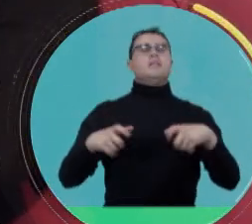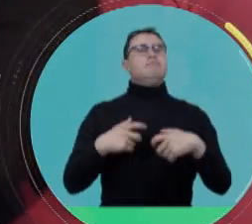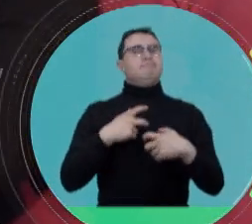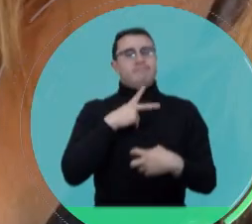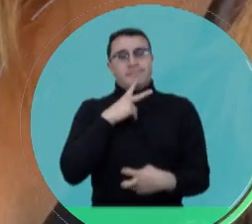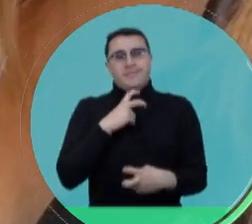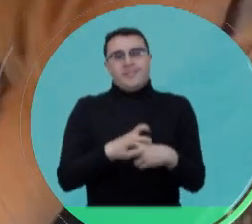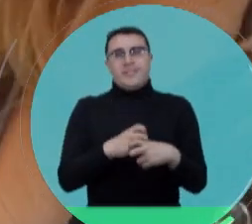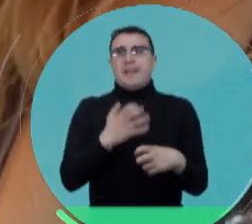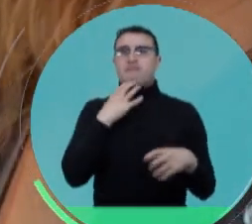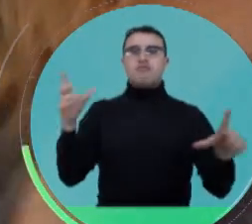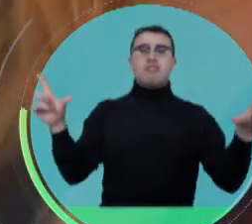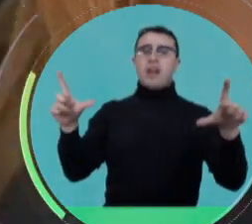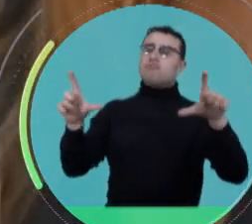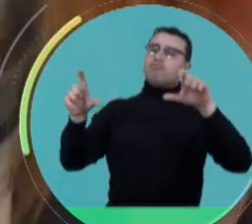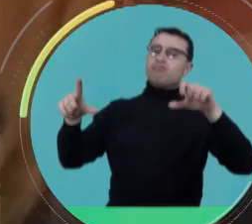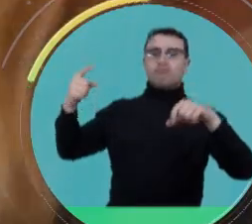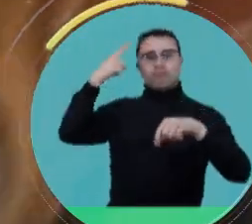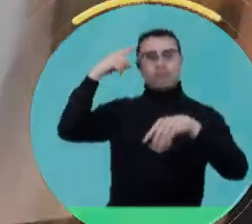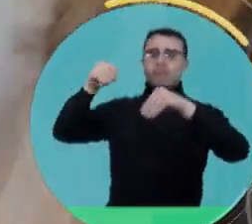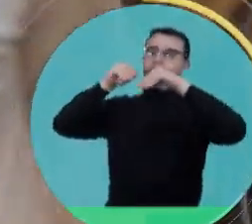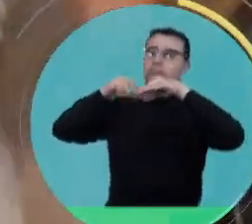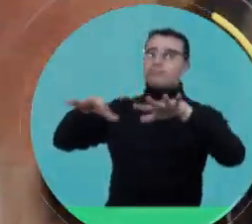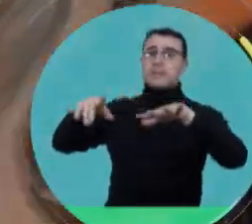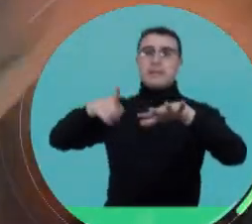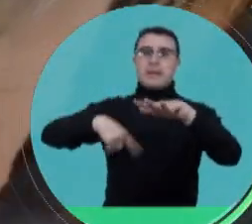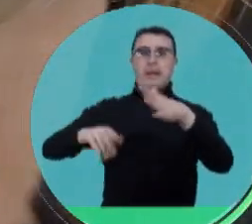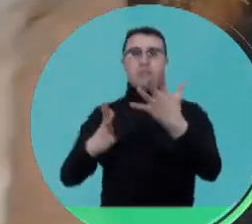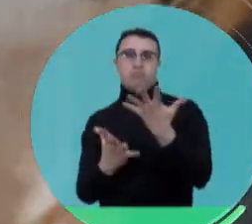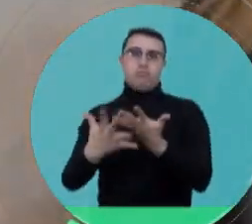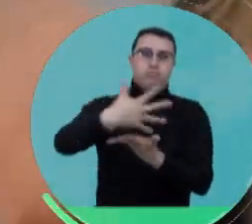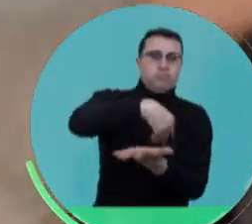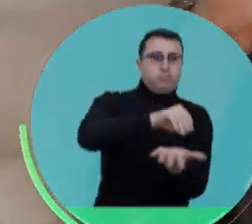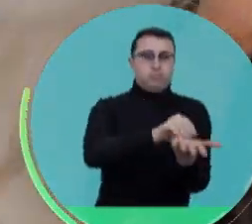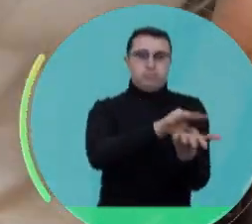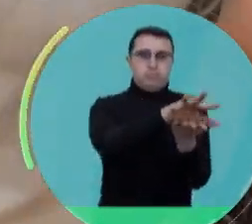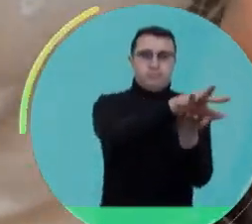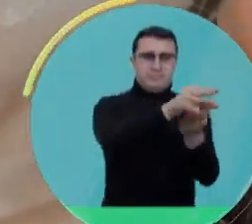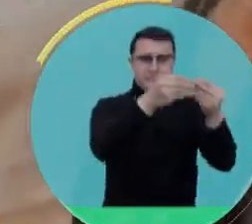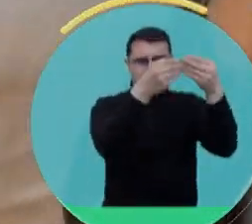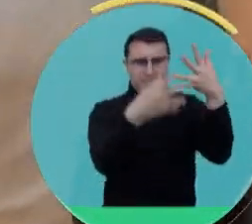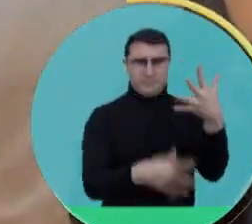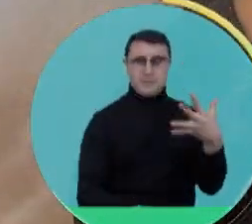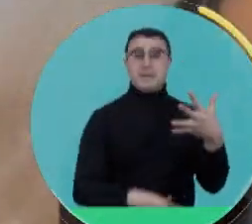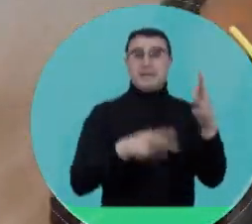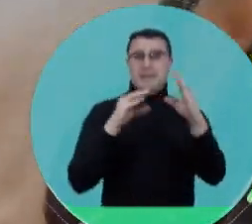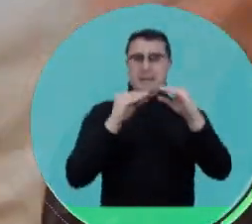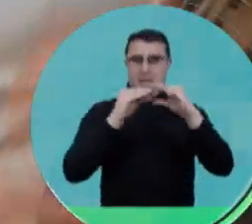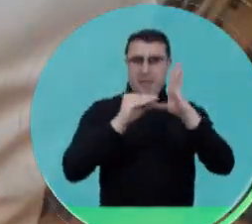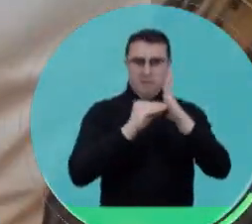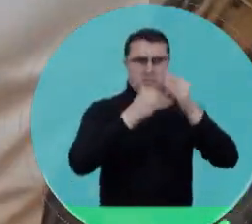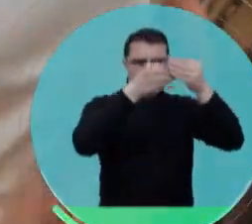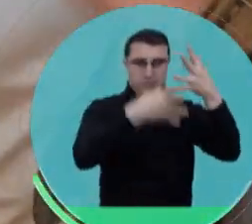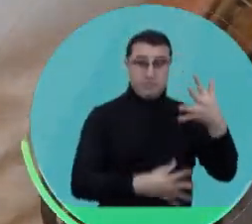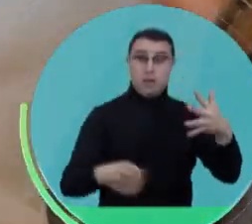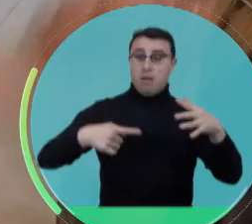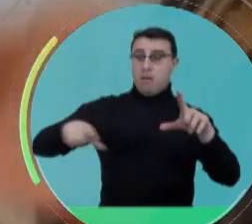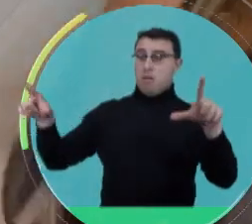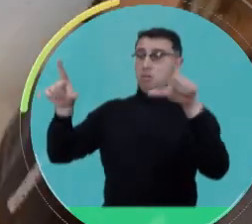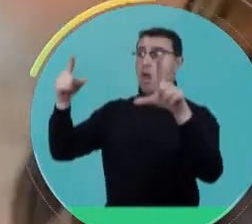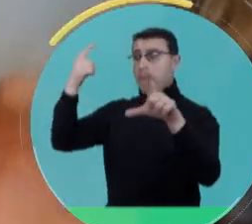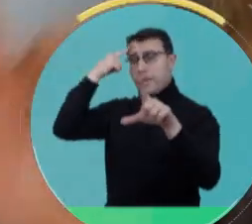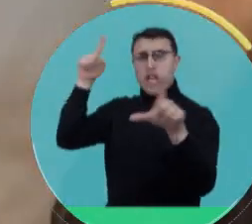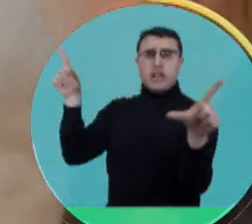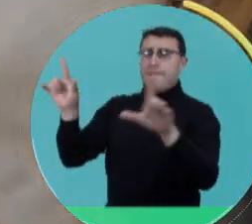difícil que un canal de televisión no piense en ser transmedial no piense en ser multiplataforma si un canal de televisión no piensa